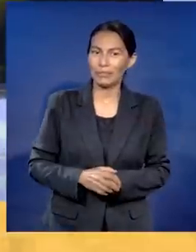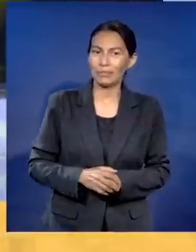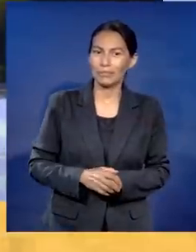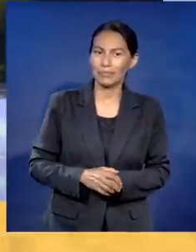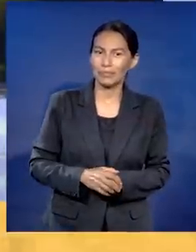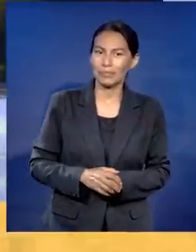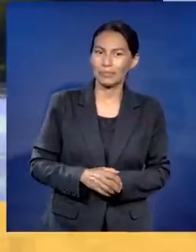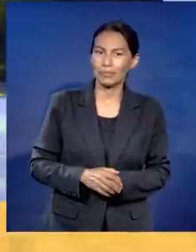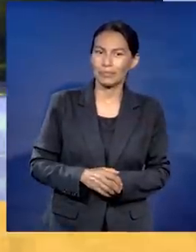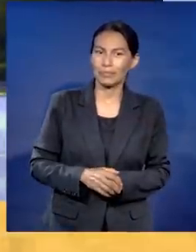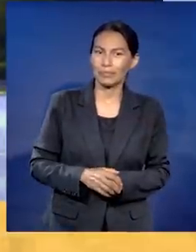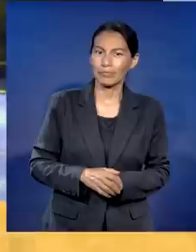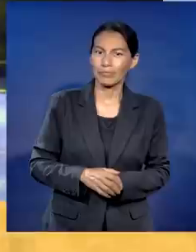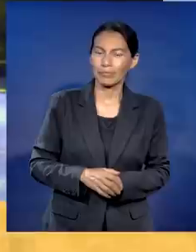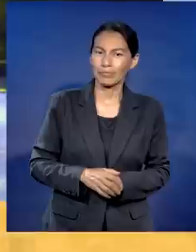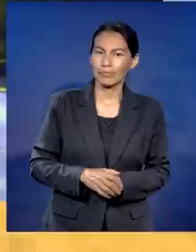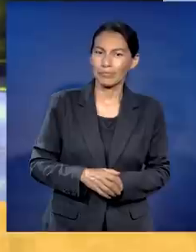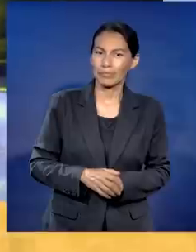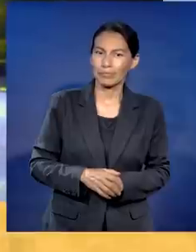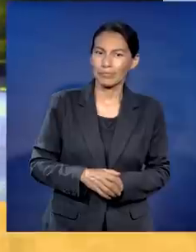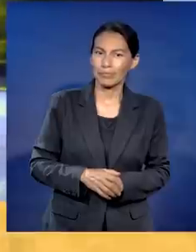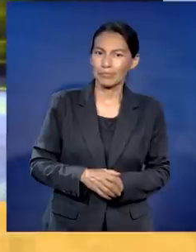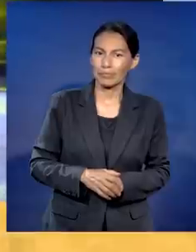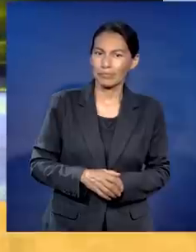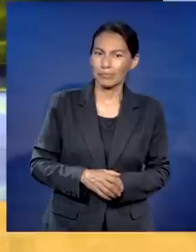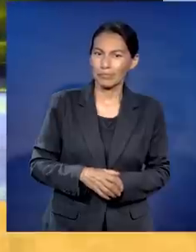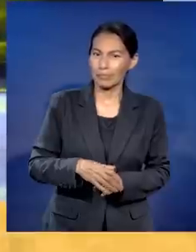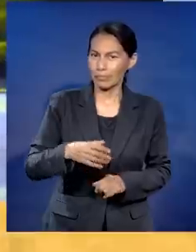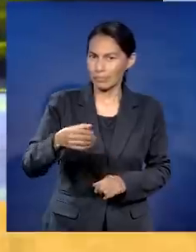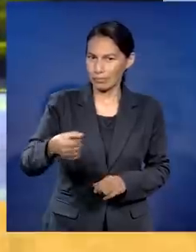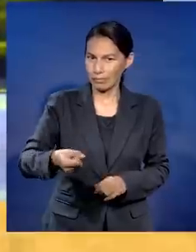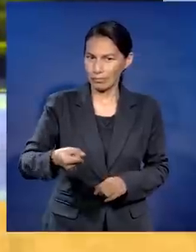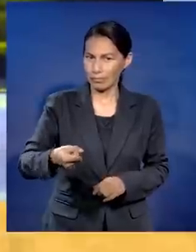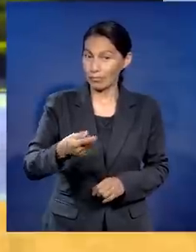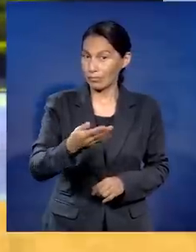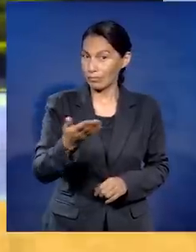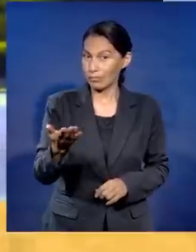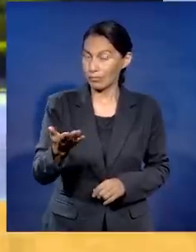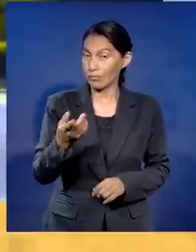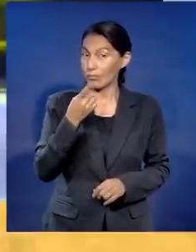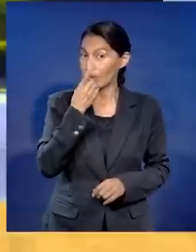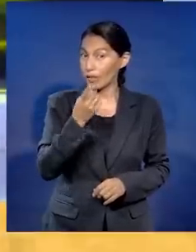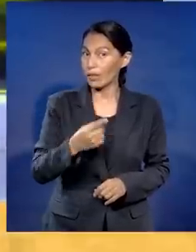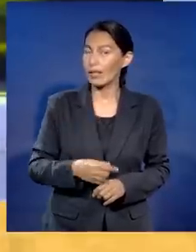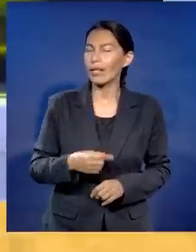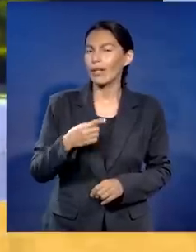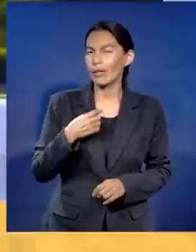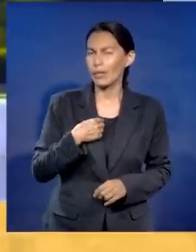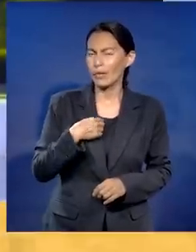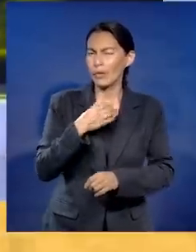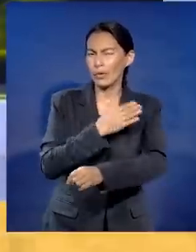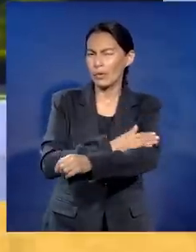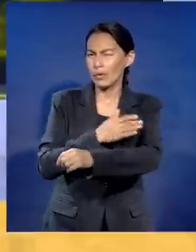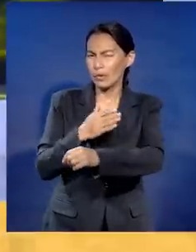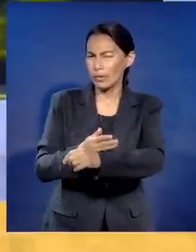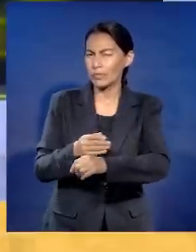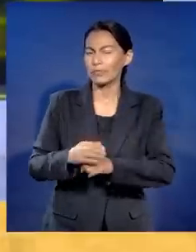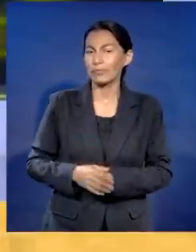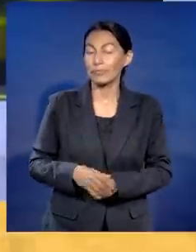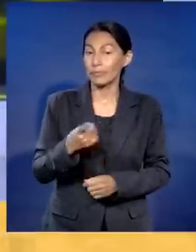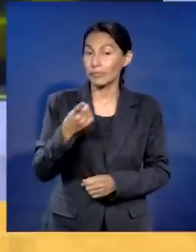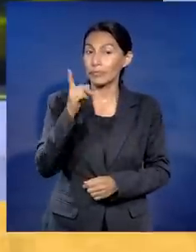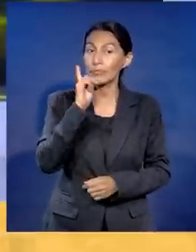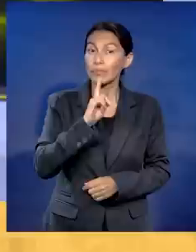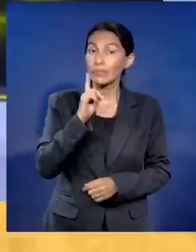hora de los votos. Tómense de la mano derecha. A veces les pido que ellos den sus votos. Y ahí están, cuando dicen, es que yo voy a estar